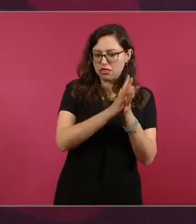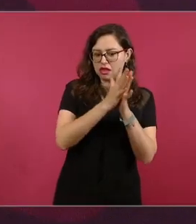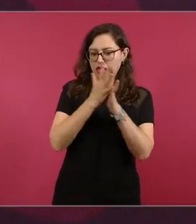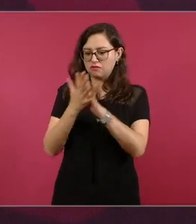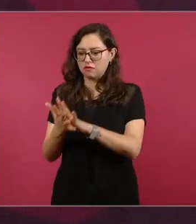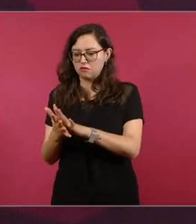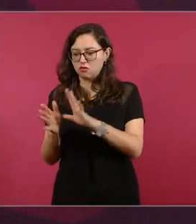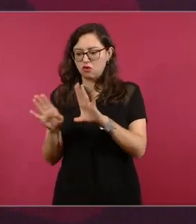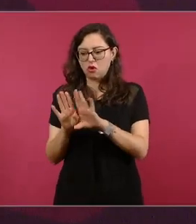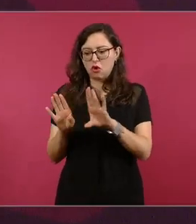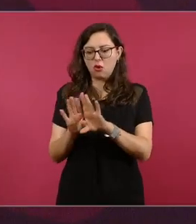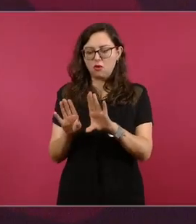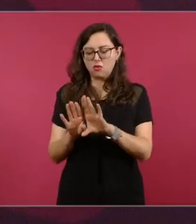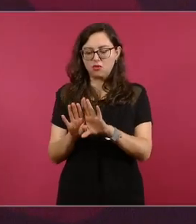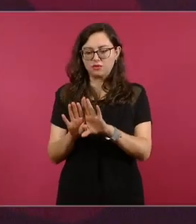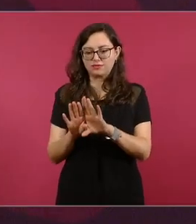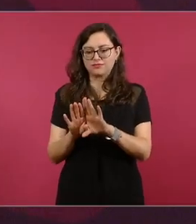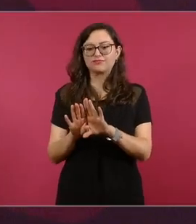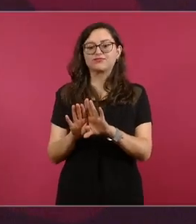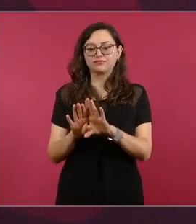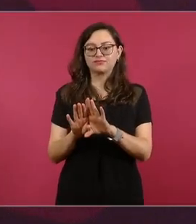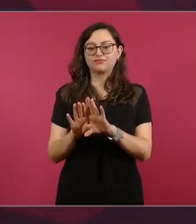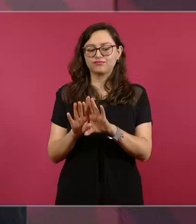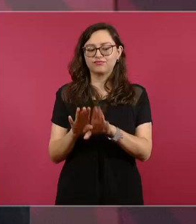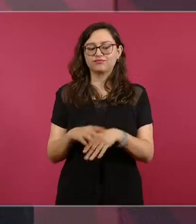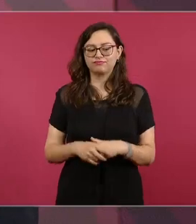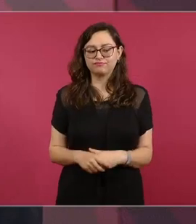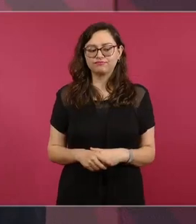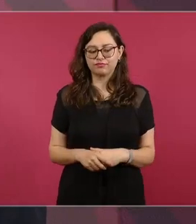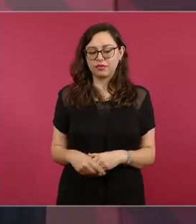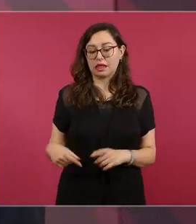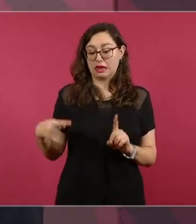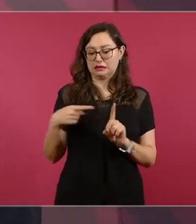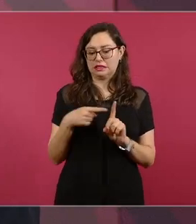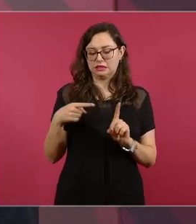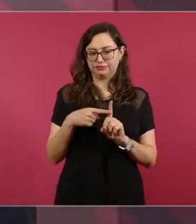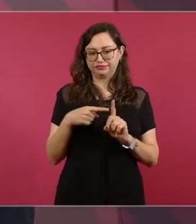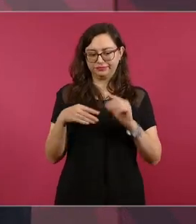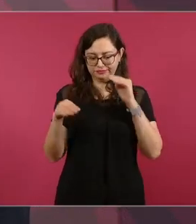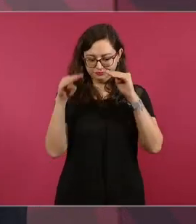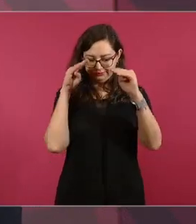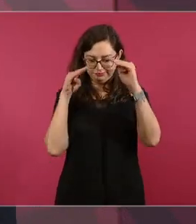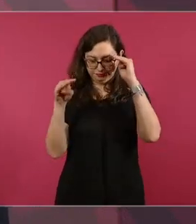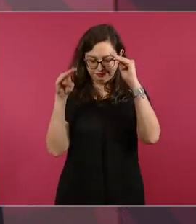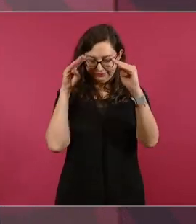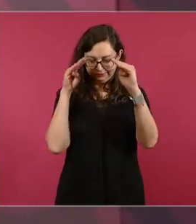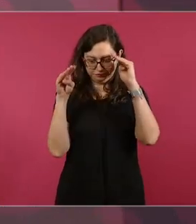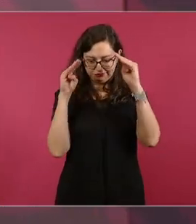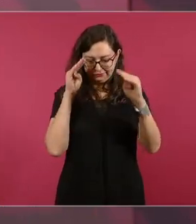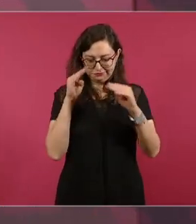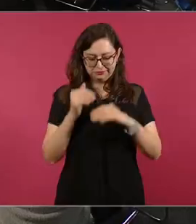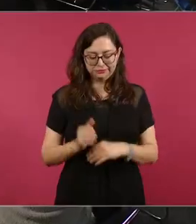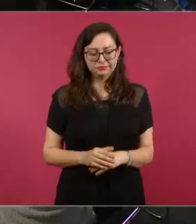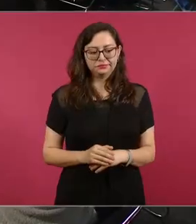Dividió el sexenio en tres partes.